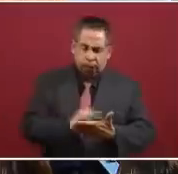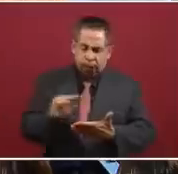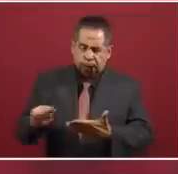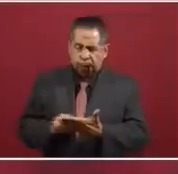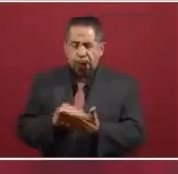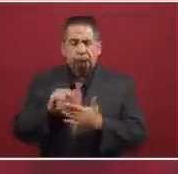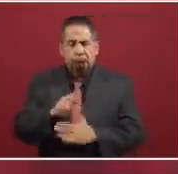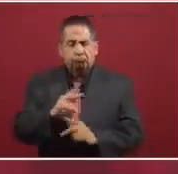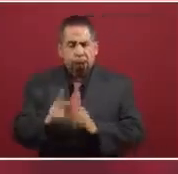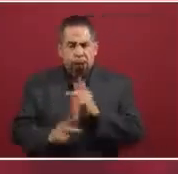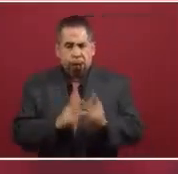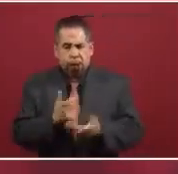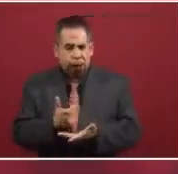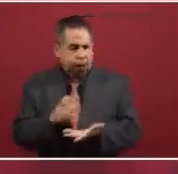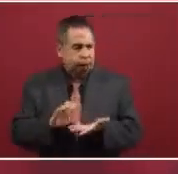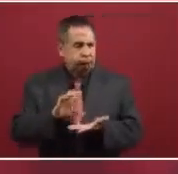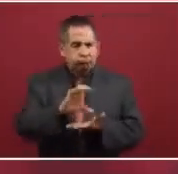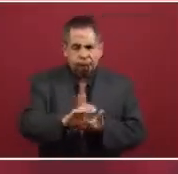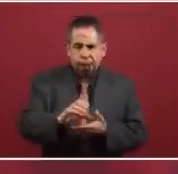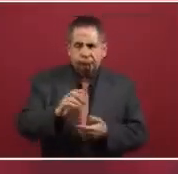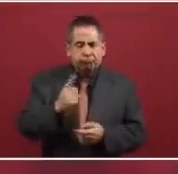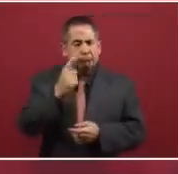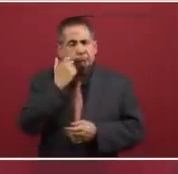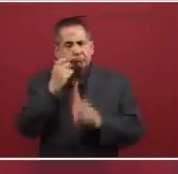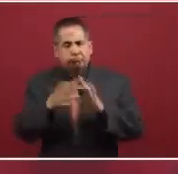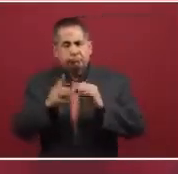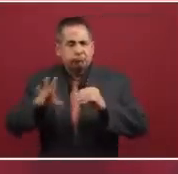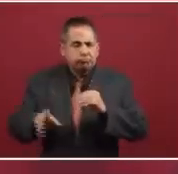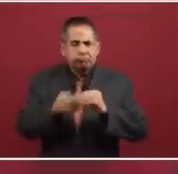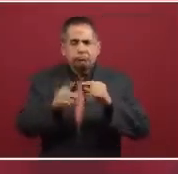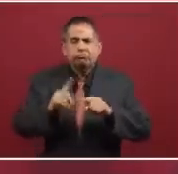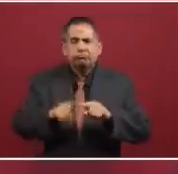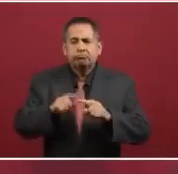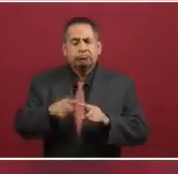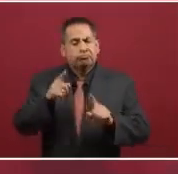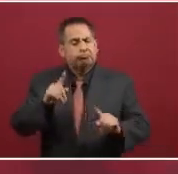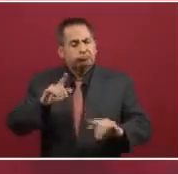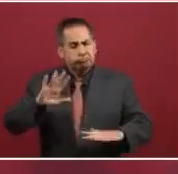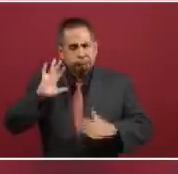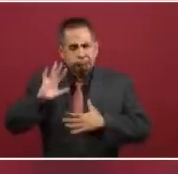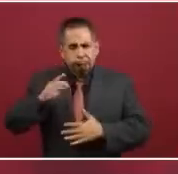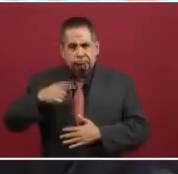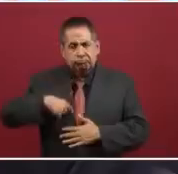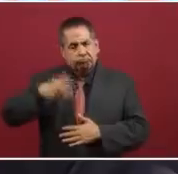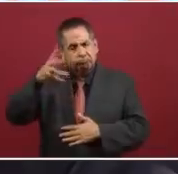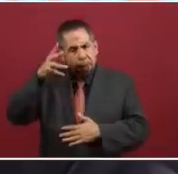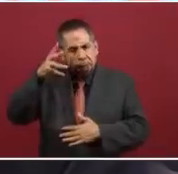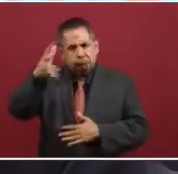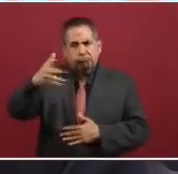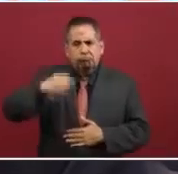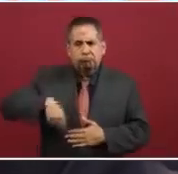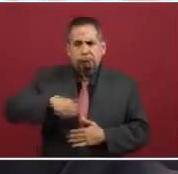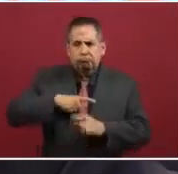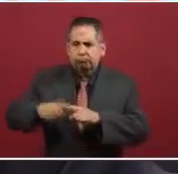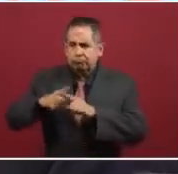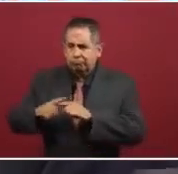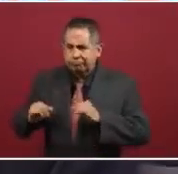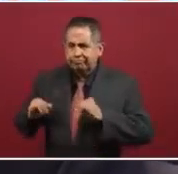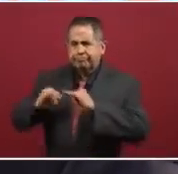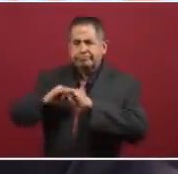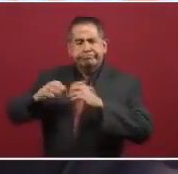crediticia. Quisiera solamente reiterar el compromiso de largo plazo de nuestras